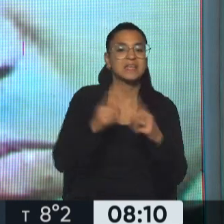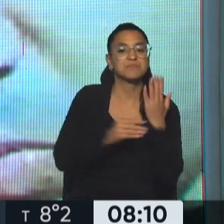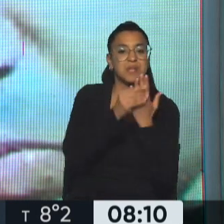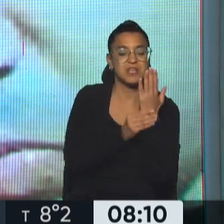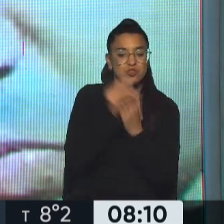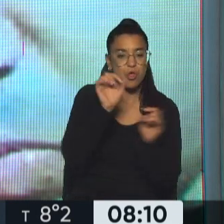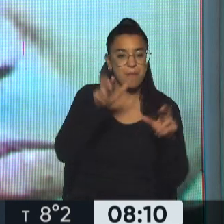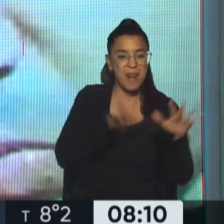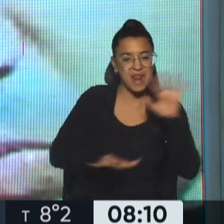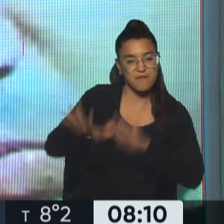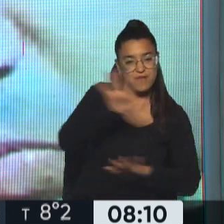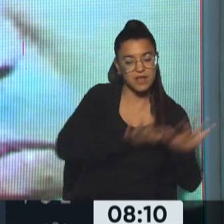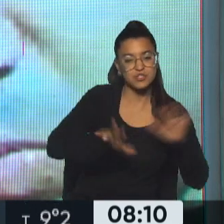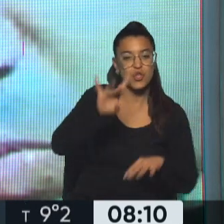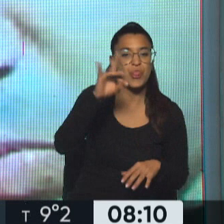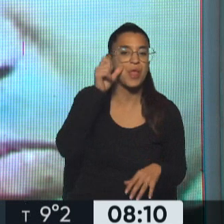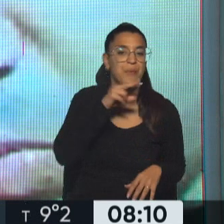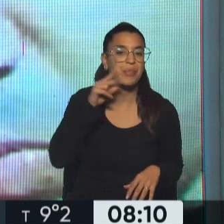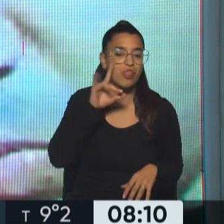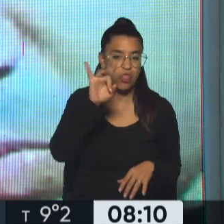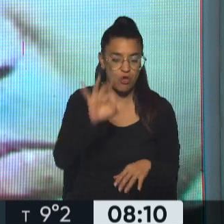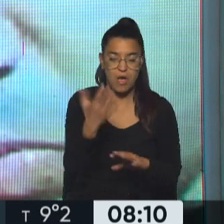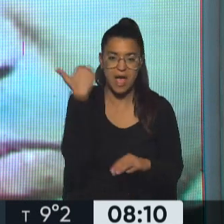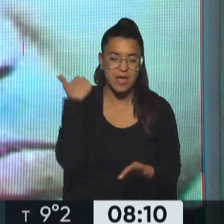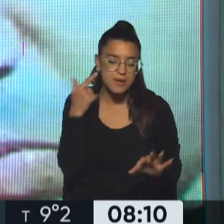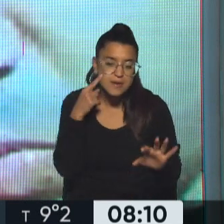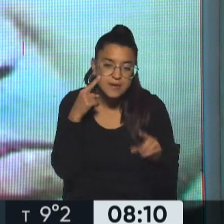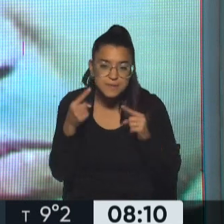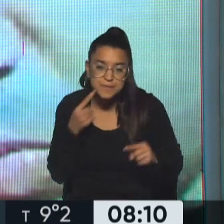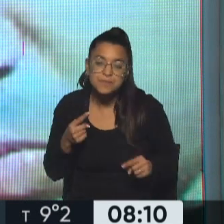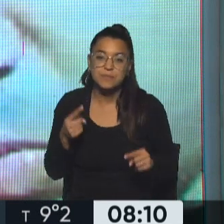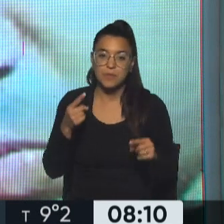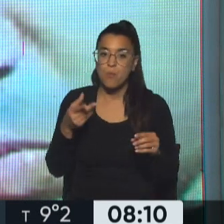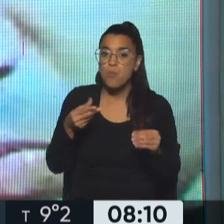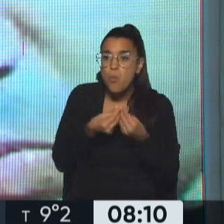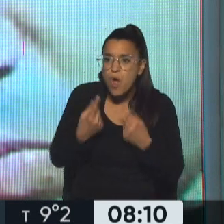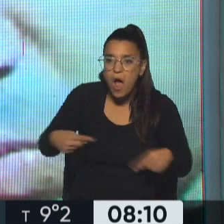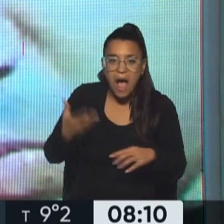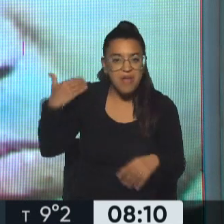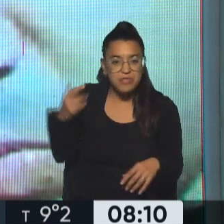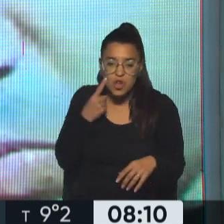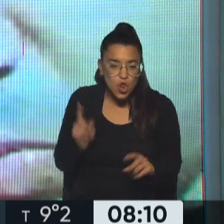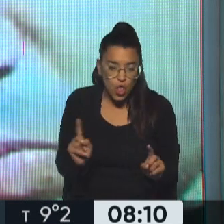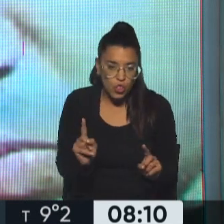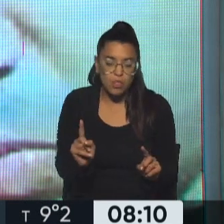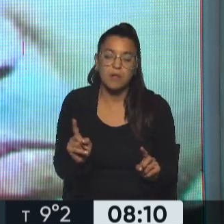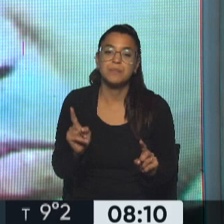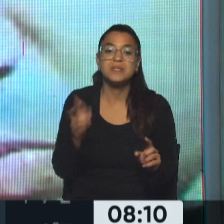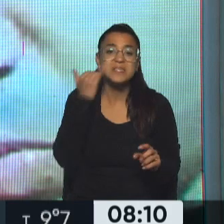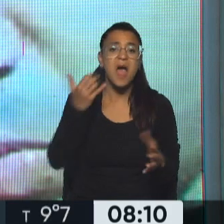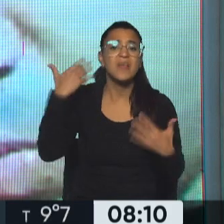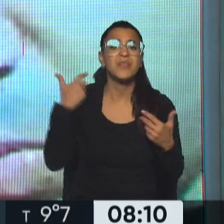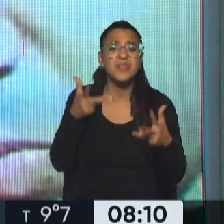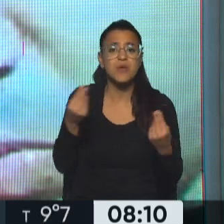debido Y ayer hicieron hincapié en varios aspectos que hasta ahora no se habían abordado ya habíamos dicho que no podía